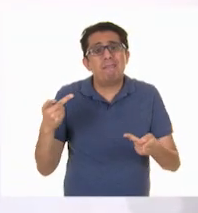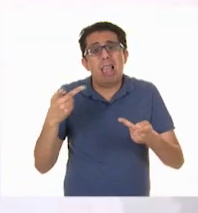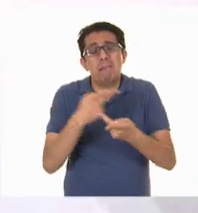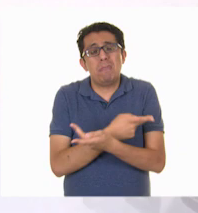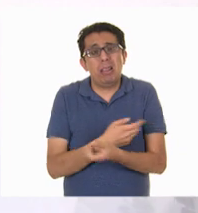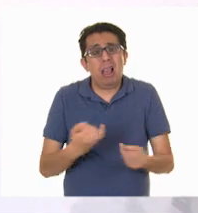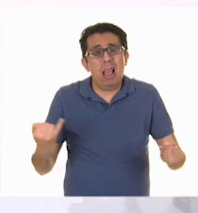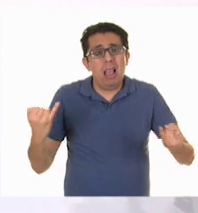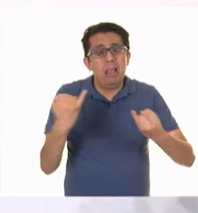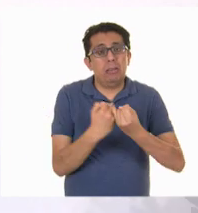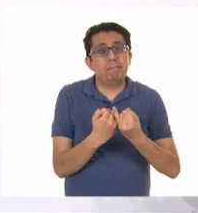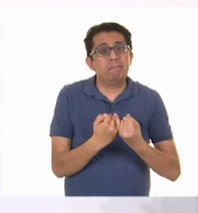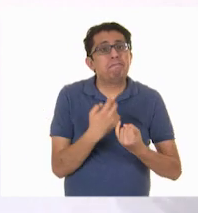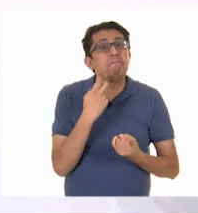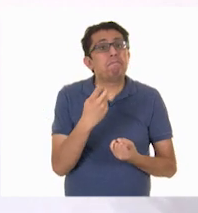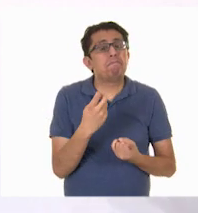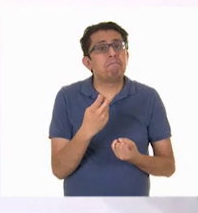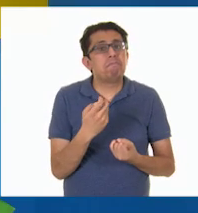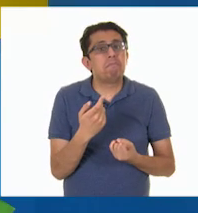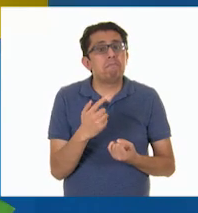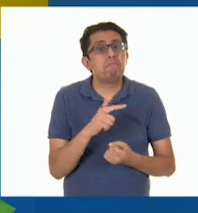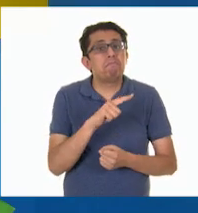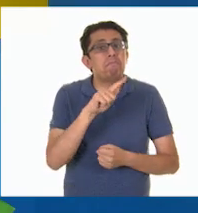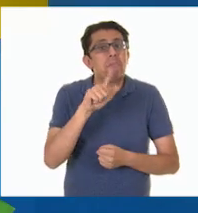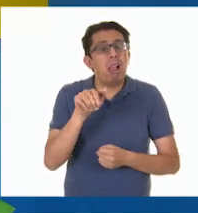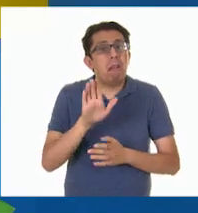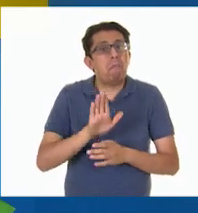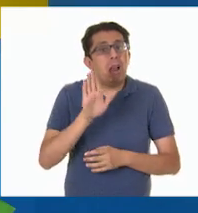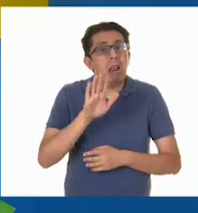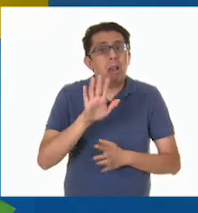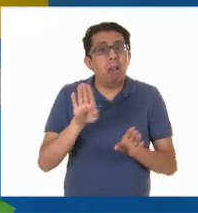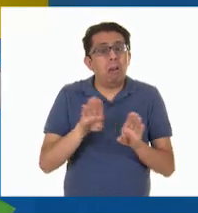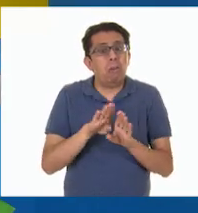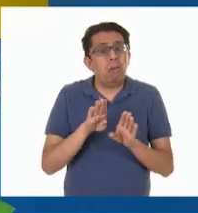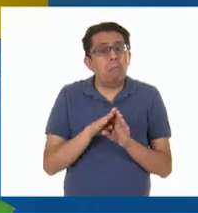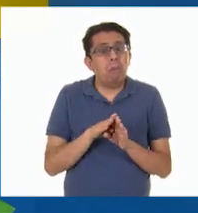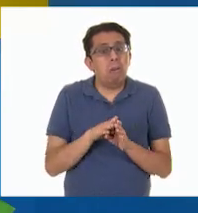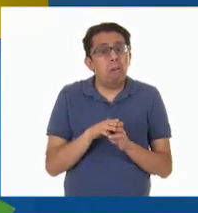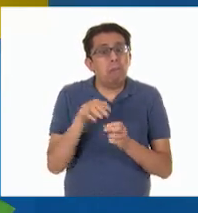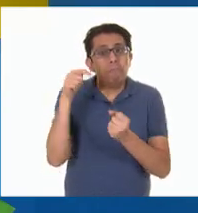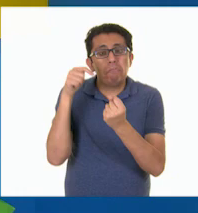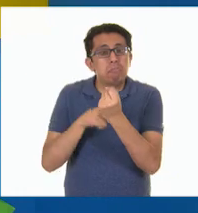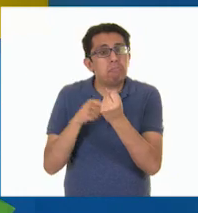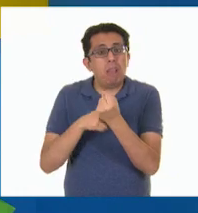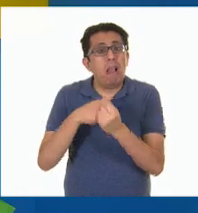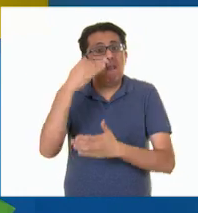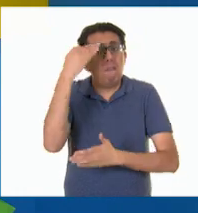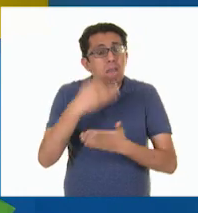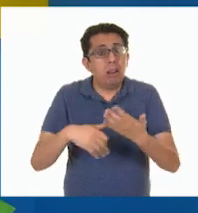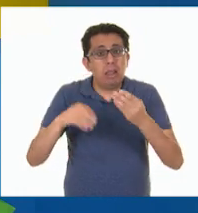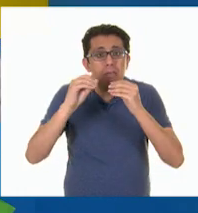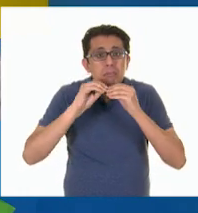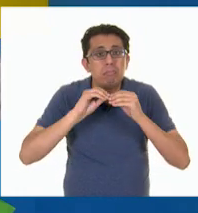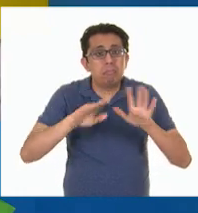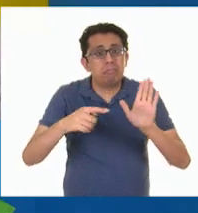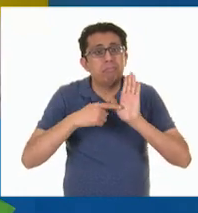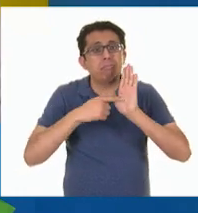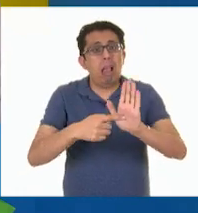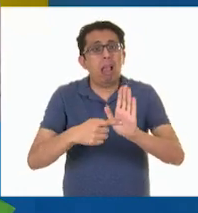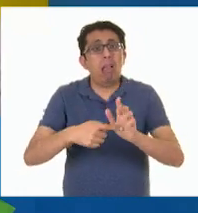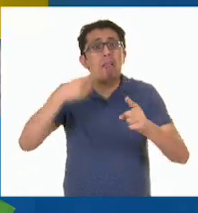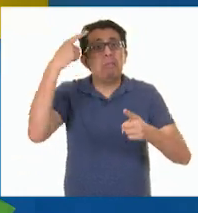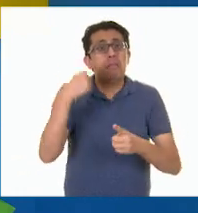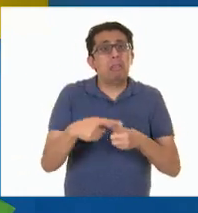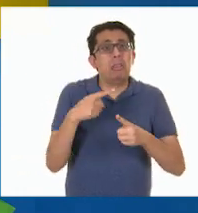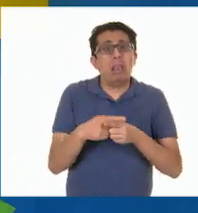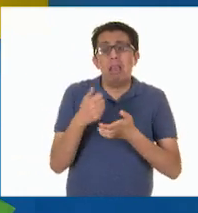Y estos casos quedan tan ocultos, digámoslo, por no se hacen públicos, que no hay quien de repente llegue y diga, no, yo voy a ayudar